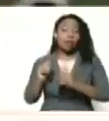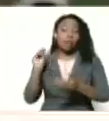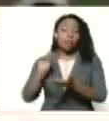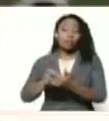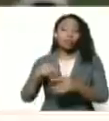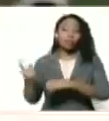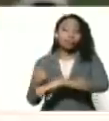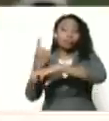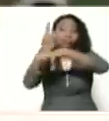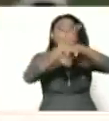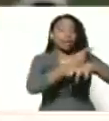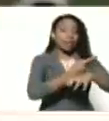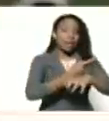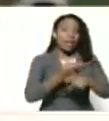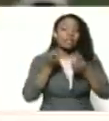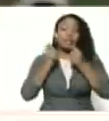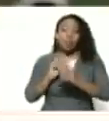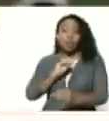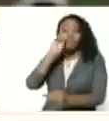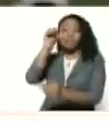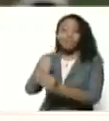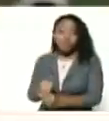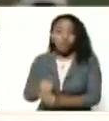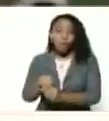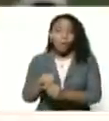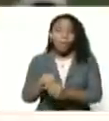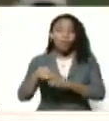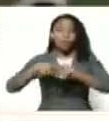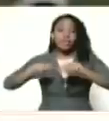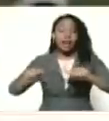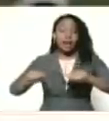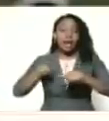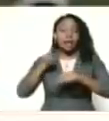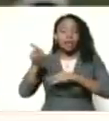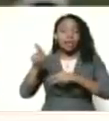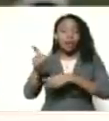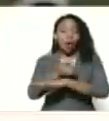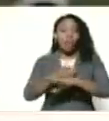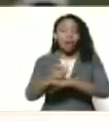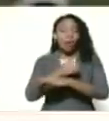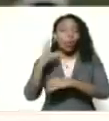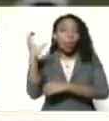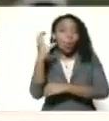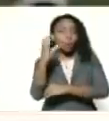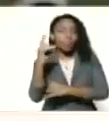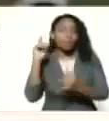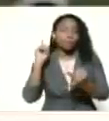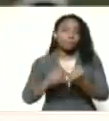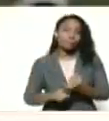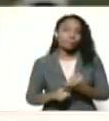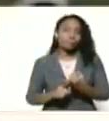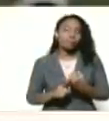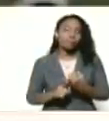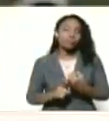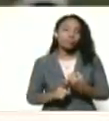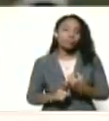drones. Trató de invadir a Venezuela por tierra a través del gobierno colombiano.